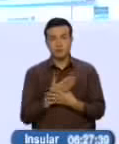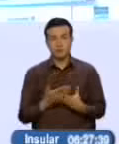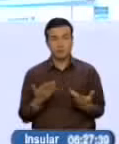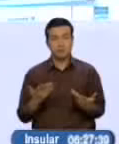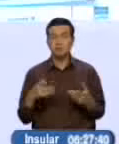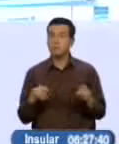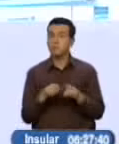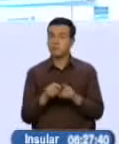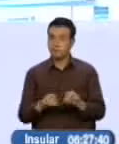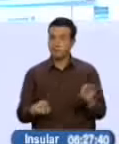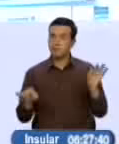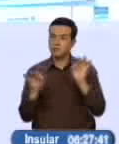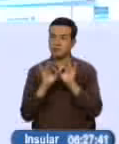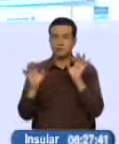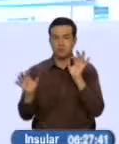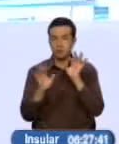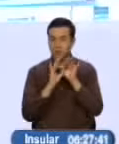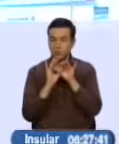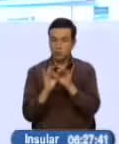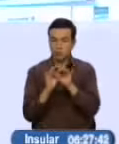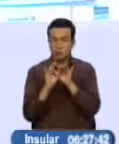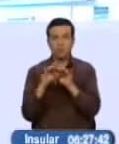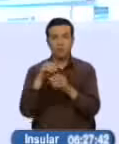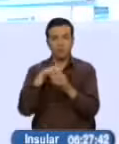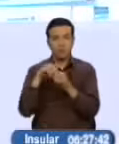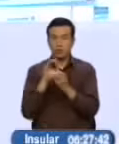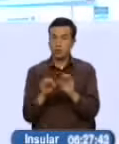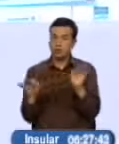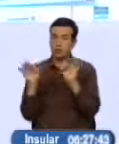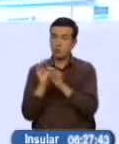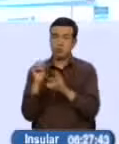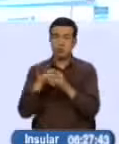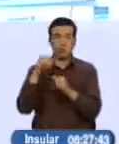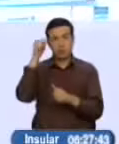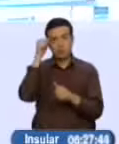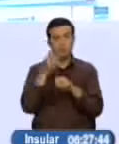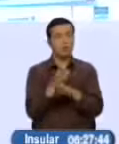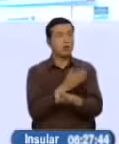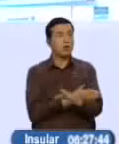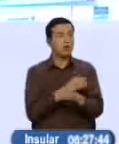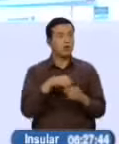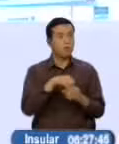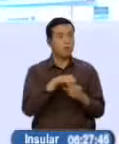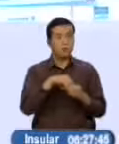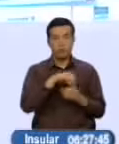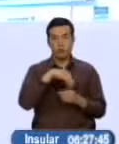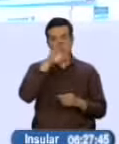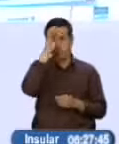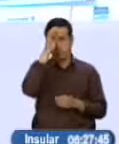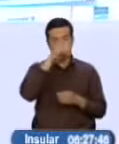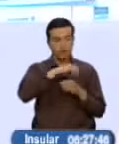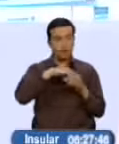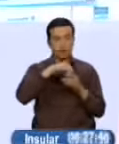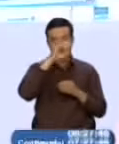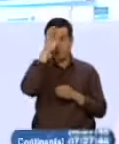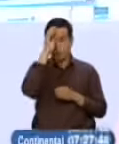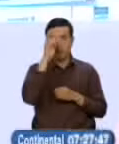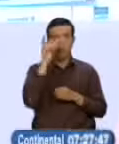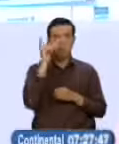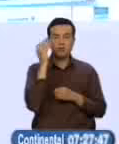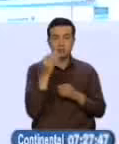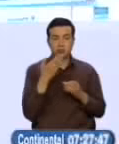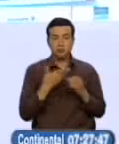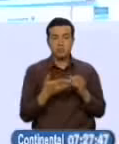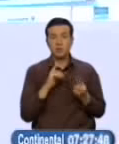donde también podemos anclar un fondo importante. Recordemos que antes teníamos incluso el Fondo Cultura. Ese Fondo Cultura se está